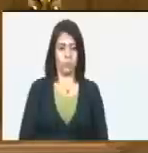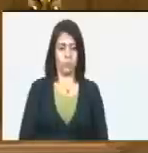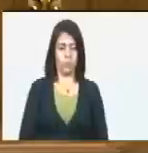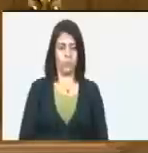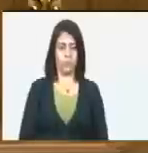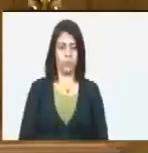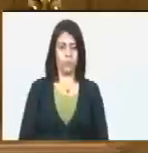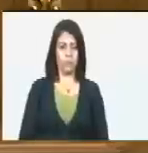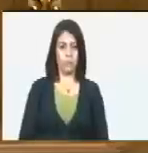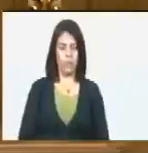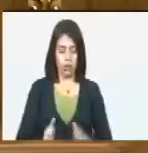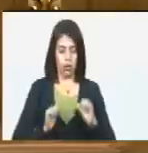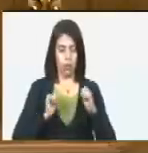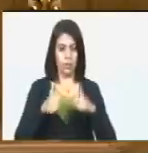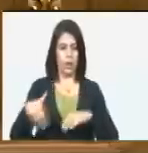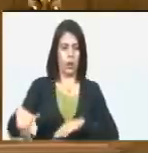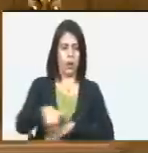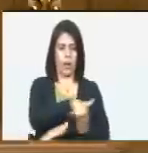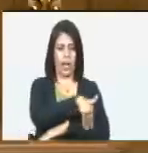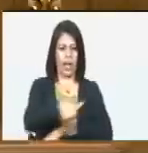Comenzaron a calentar la calle.